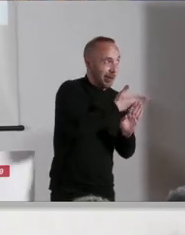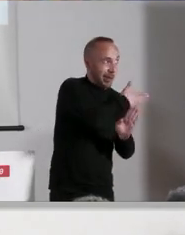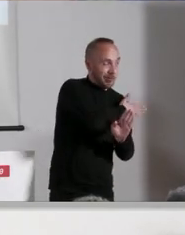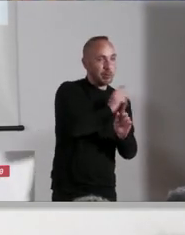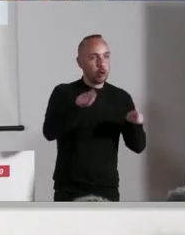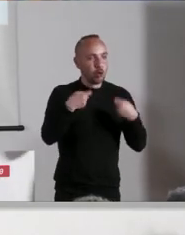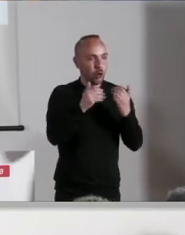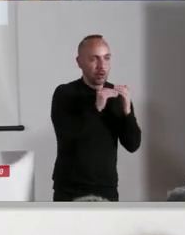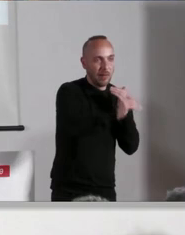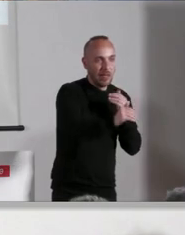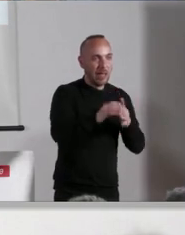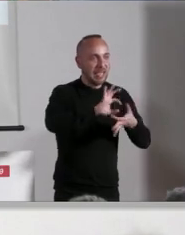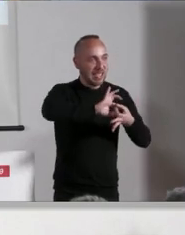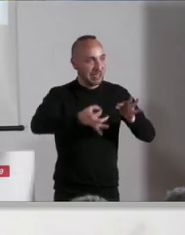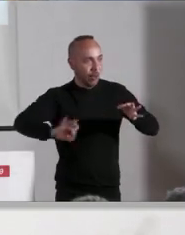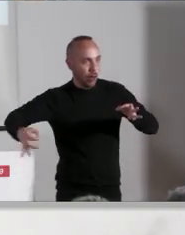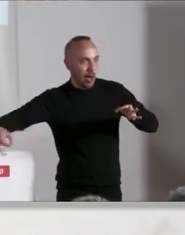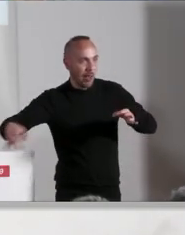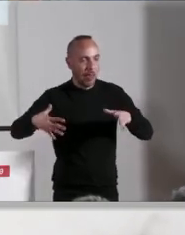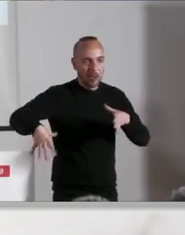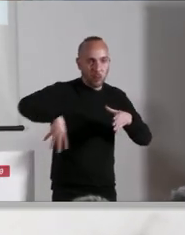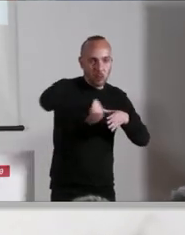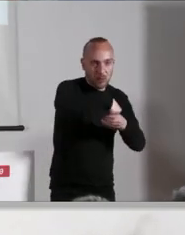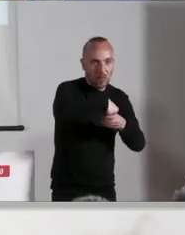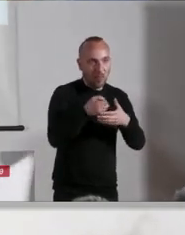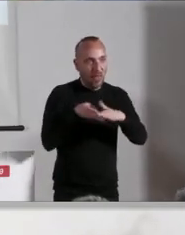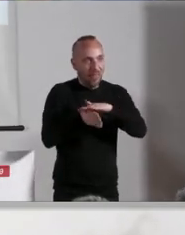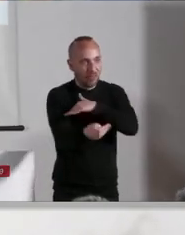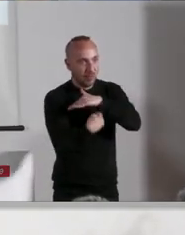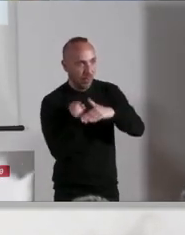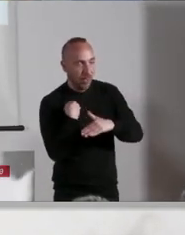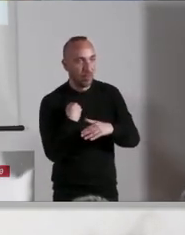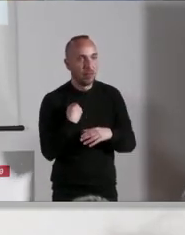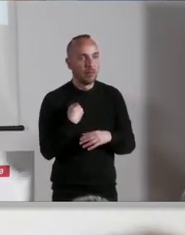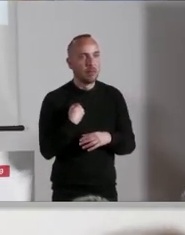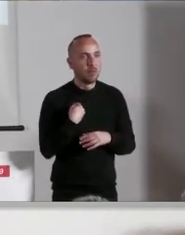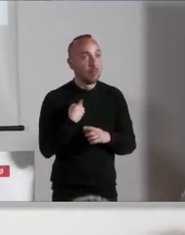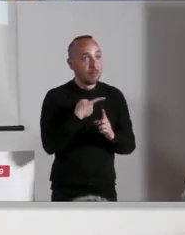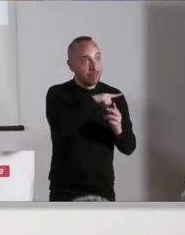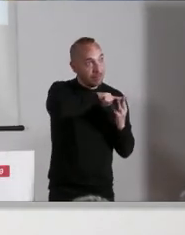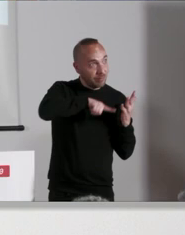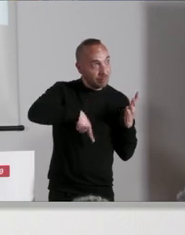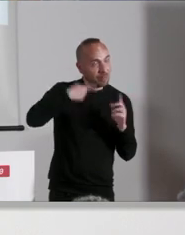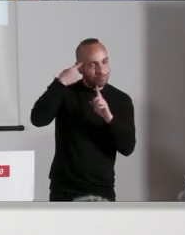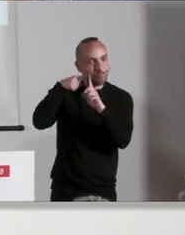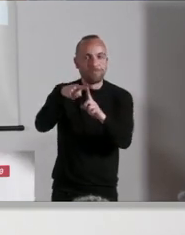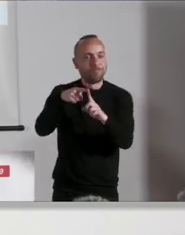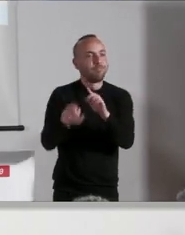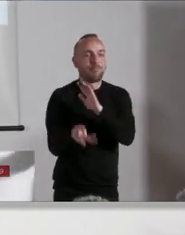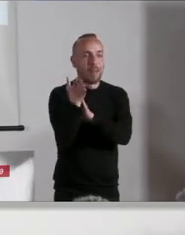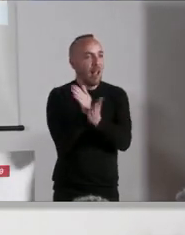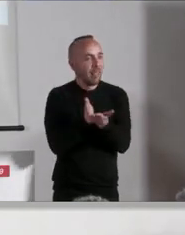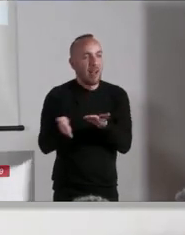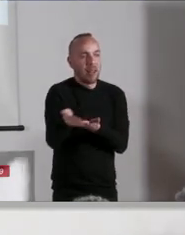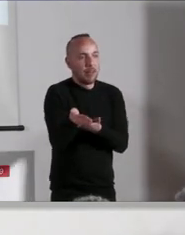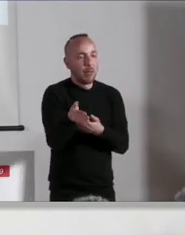sostenibilidad, interseccionalidad, inclusividad y accesibilidad nos llevan a buscar y a generar estas alternativas en las que se pone